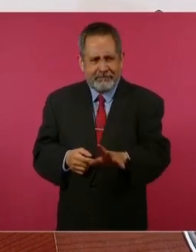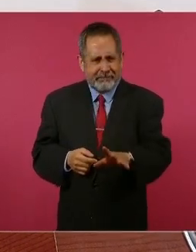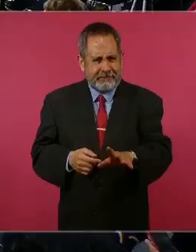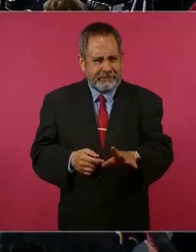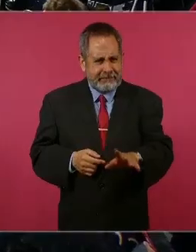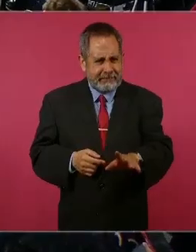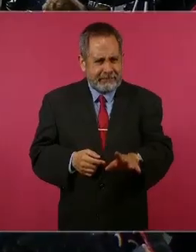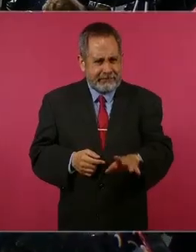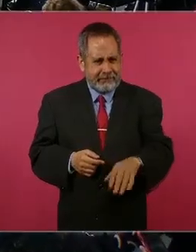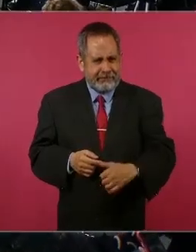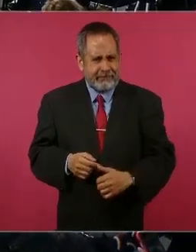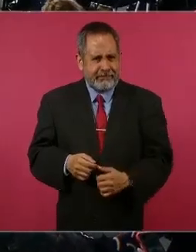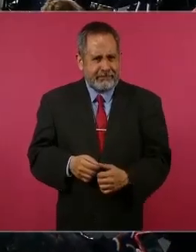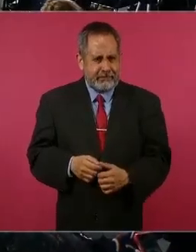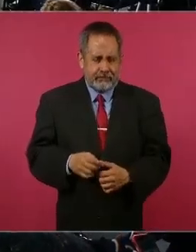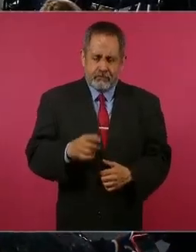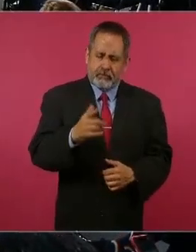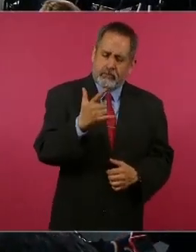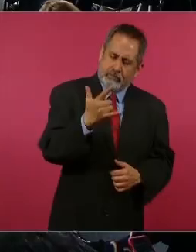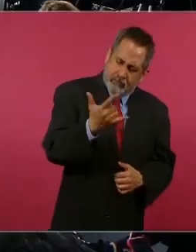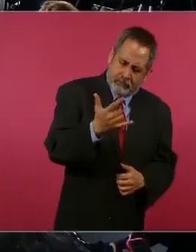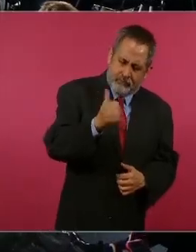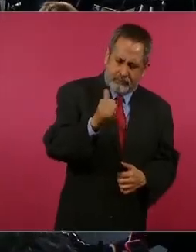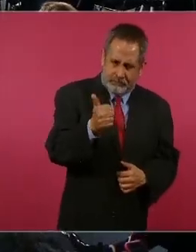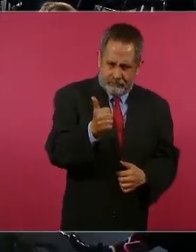agosto